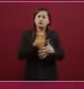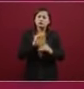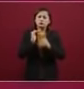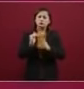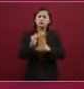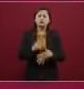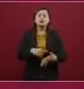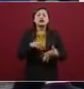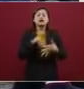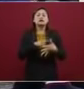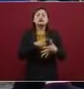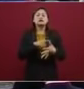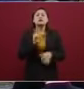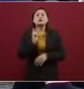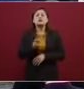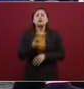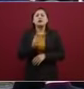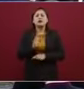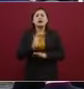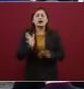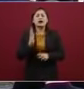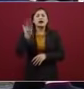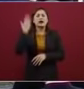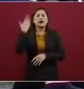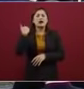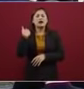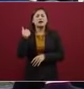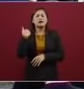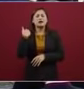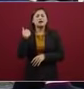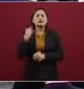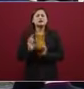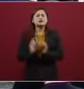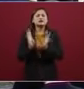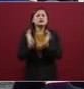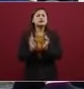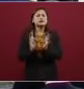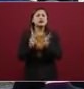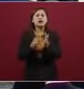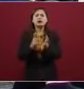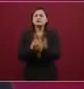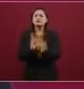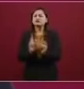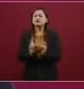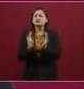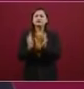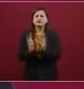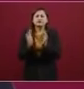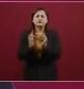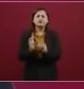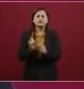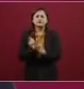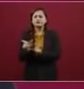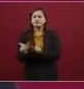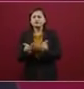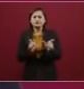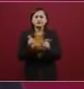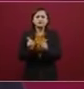operativos para actuar de manera permanente mediante despliegues permanentes en